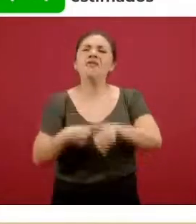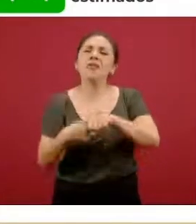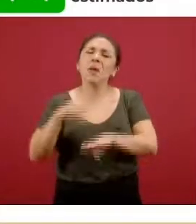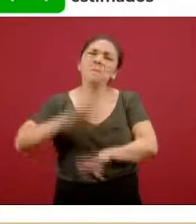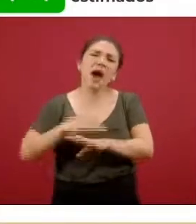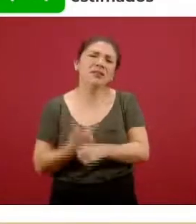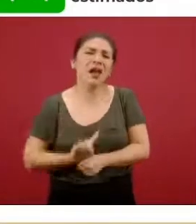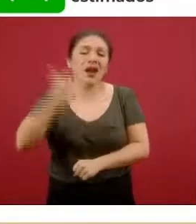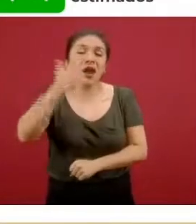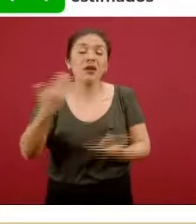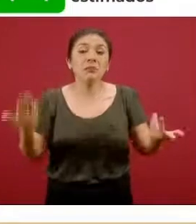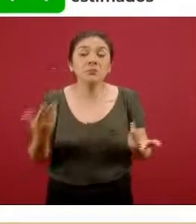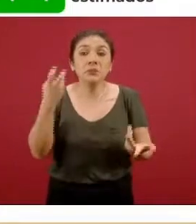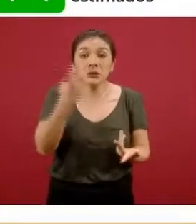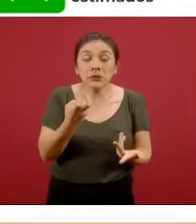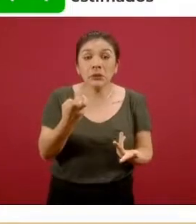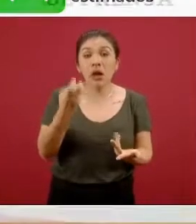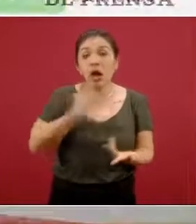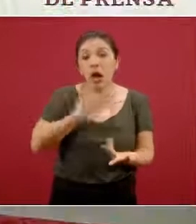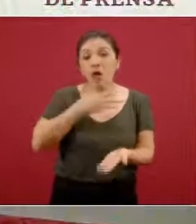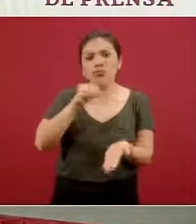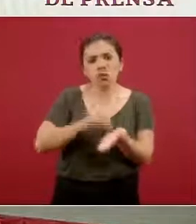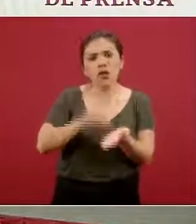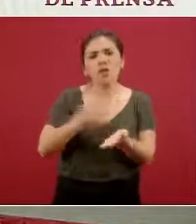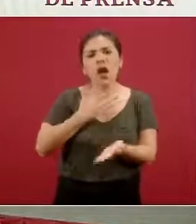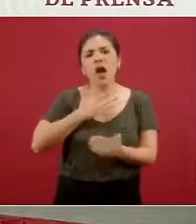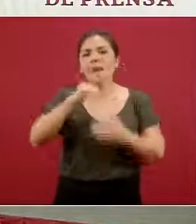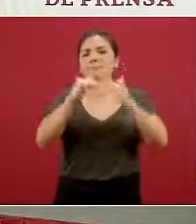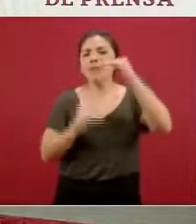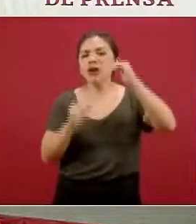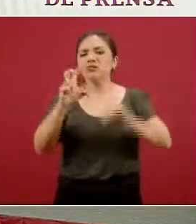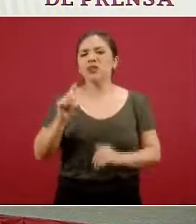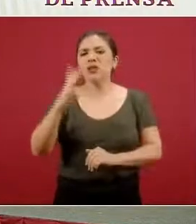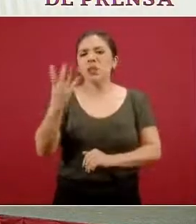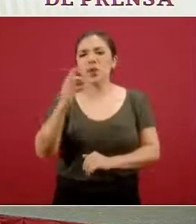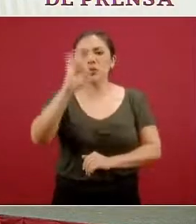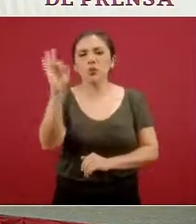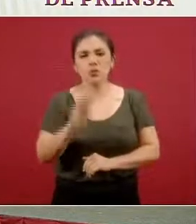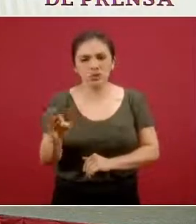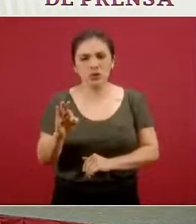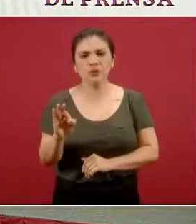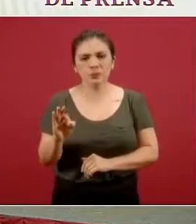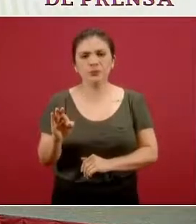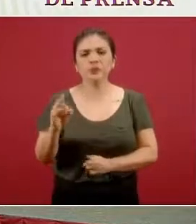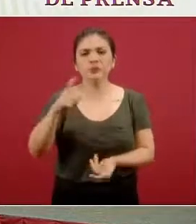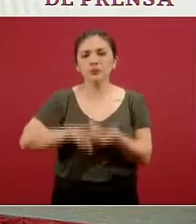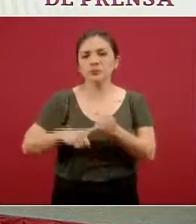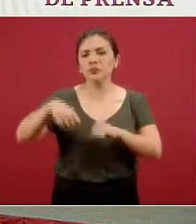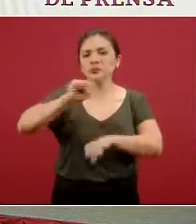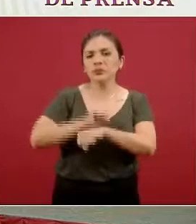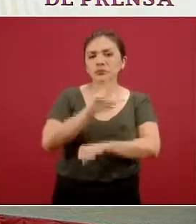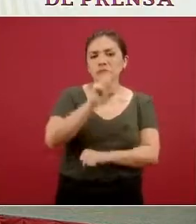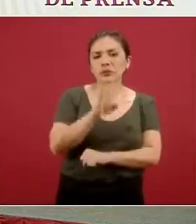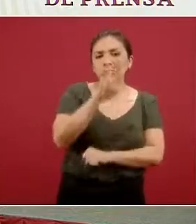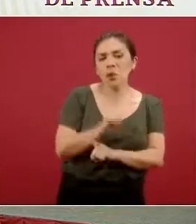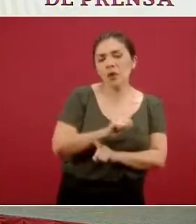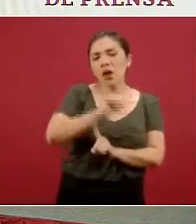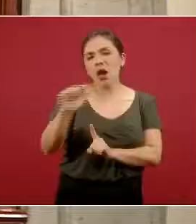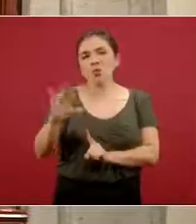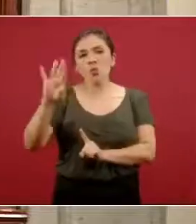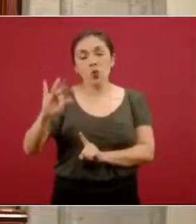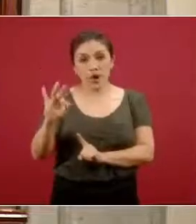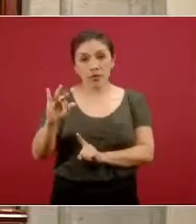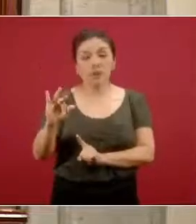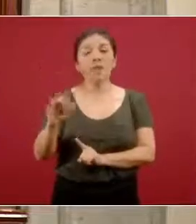enfermedad, encontrándose todavía en un menos 34% entre las semanas 39 y